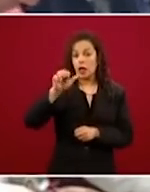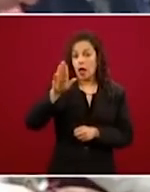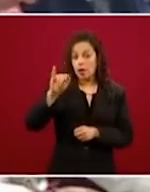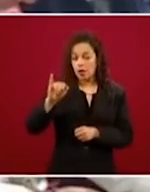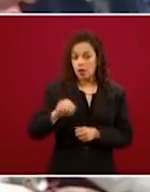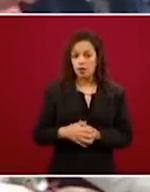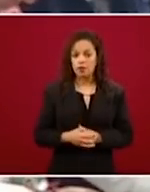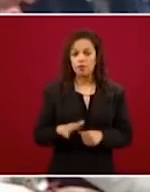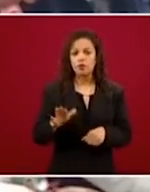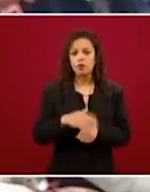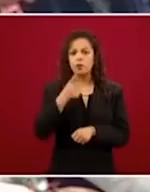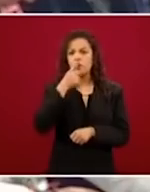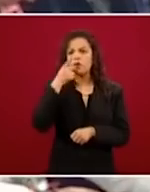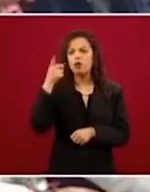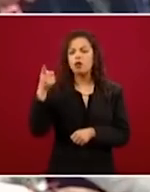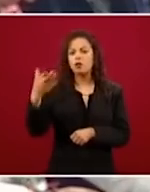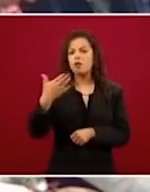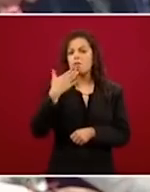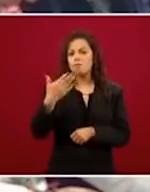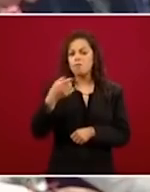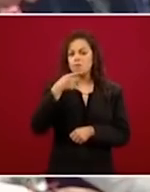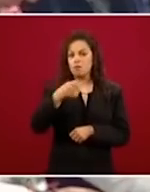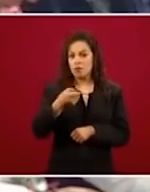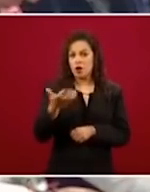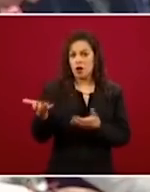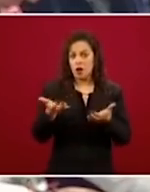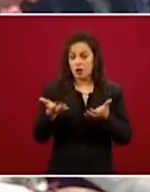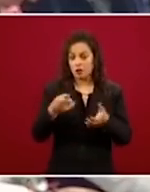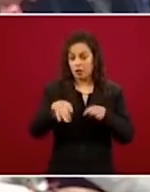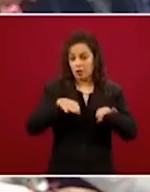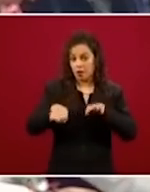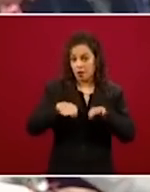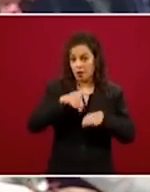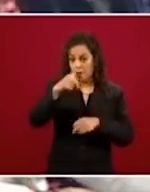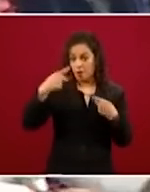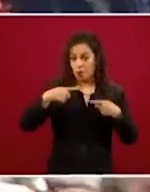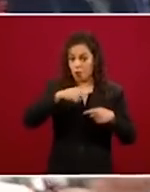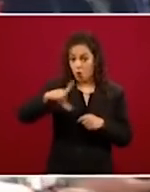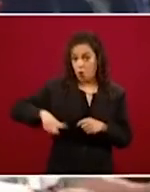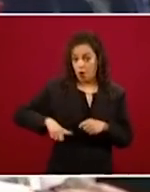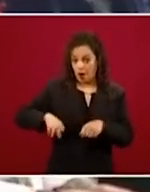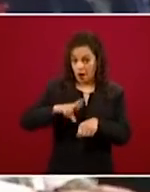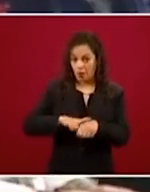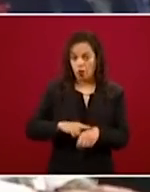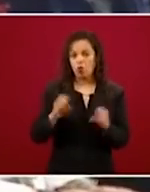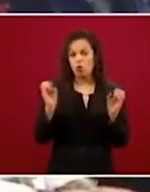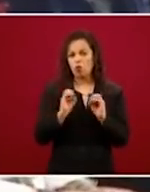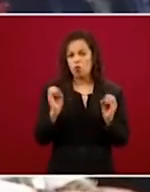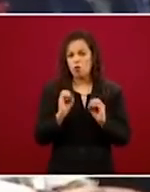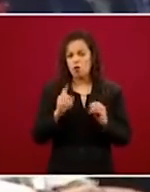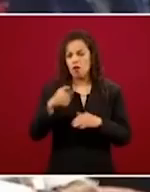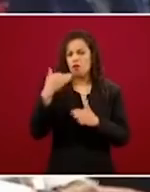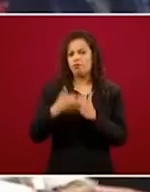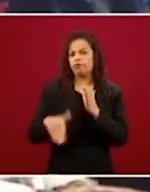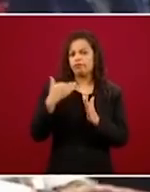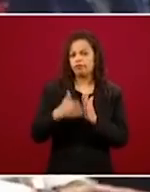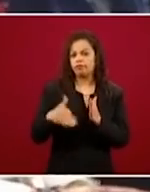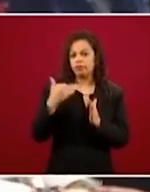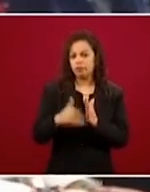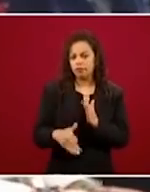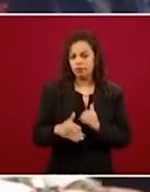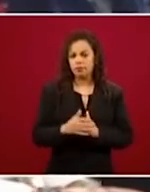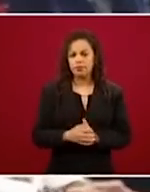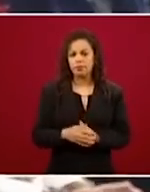se habla de malos manejos del señor gobernador en la compra de unos dispositivos para enfriar